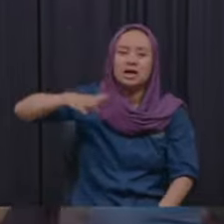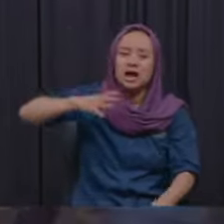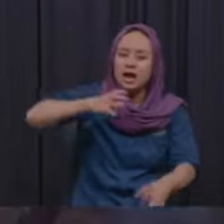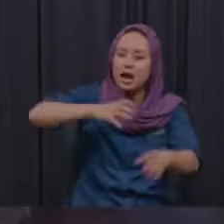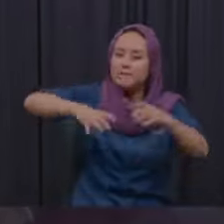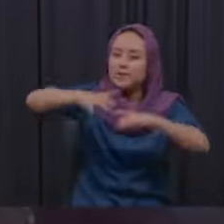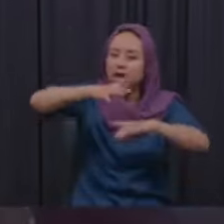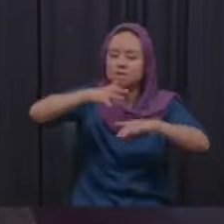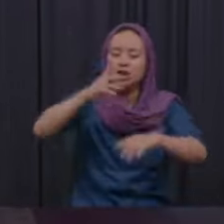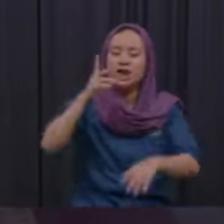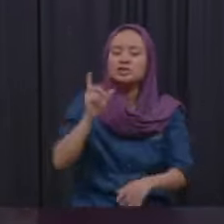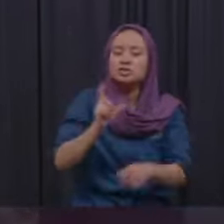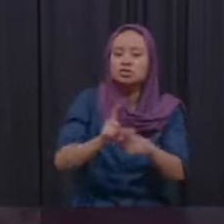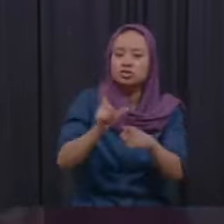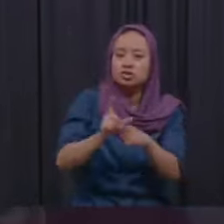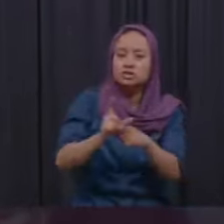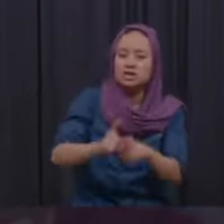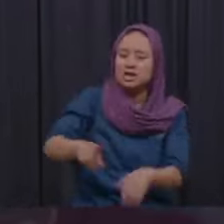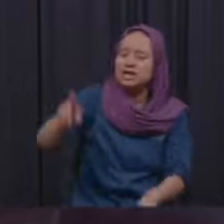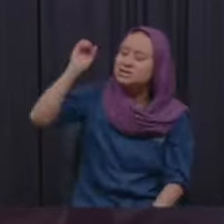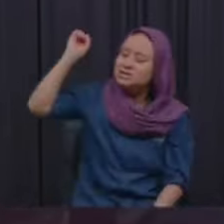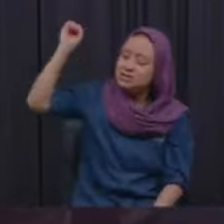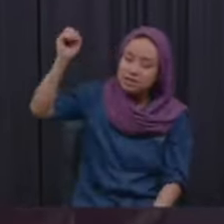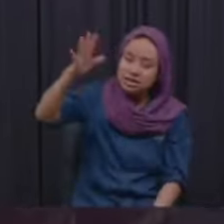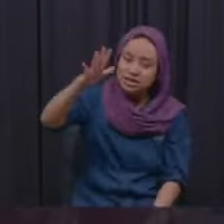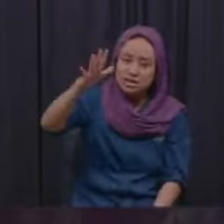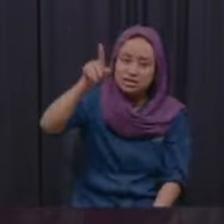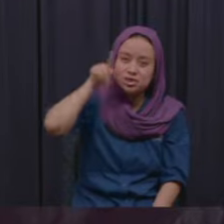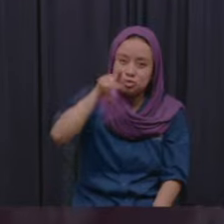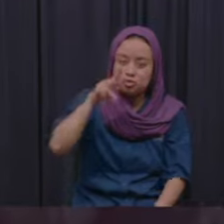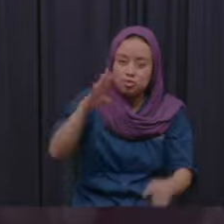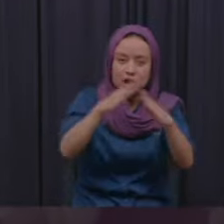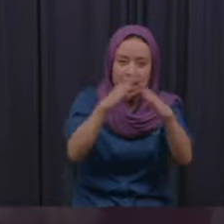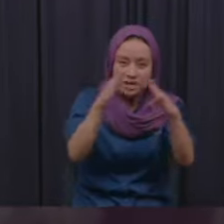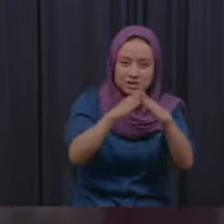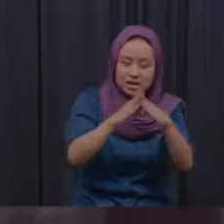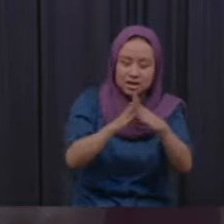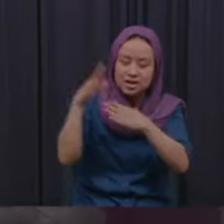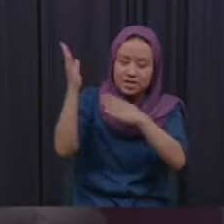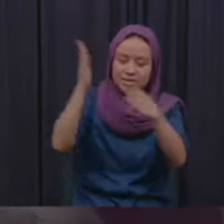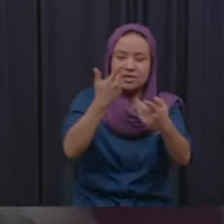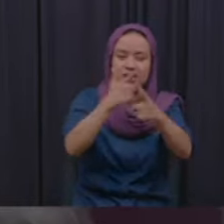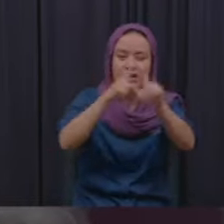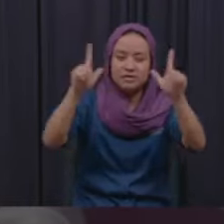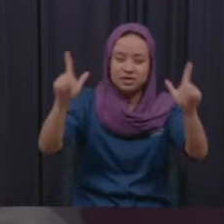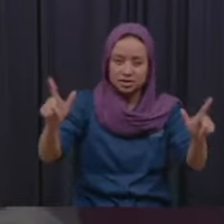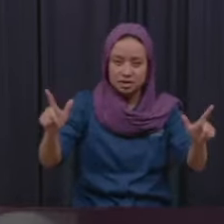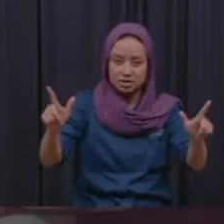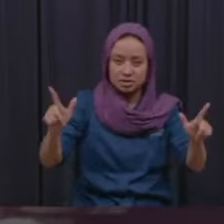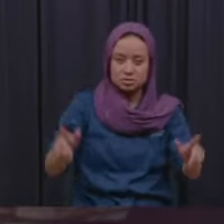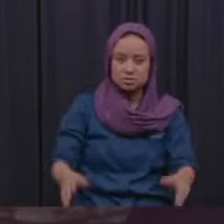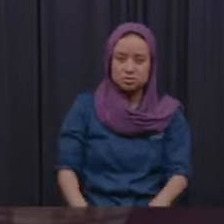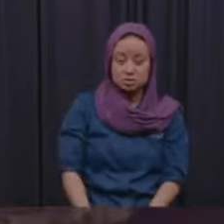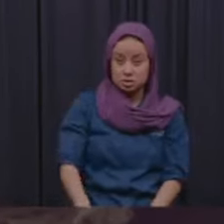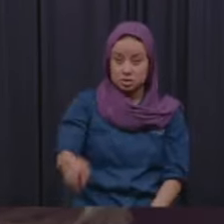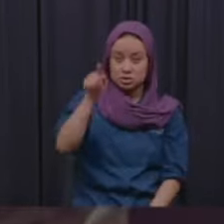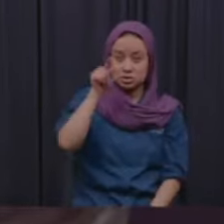Si aquí hay pastores y sienten de Dios ayudarme a ministrar, venga aquí delante.